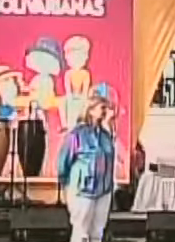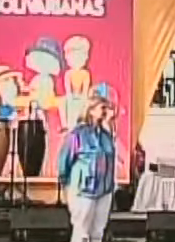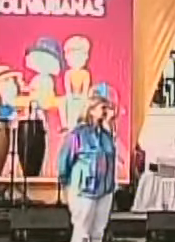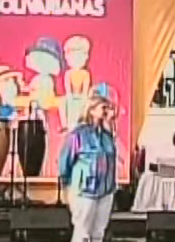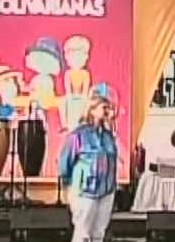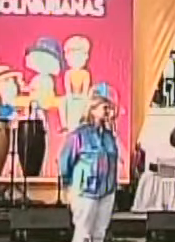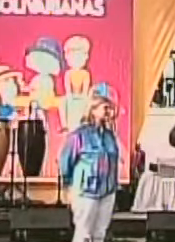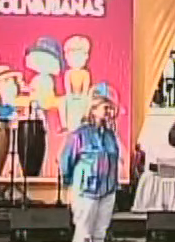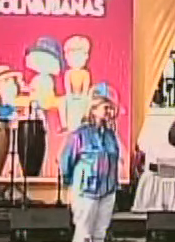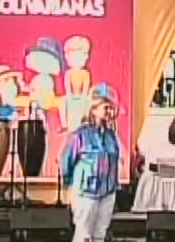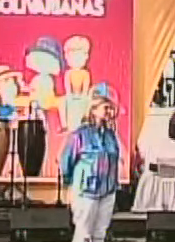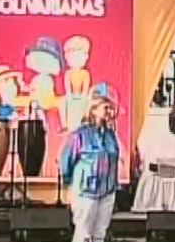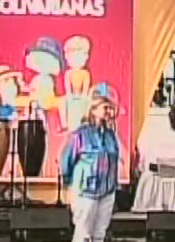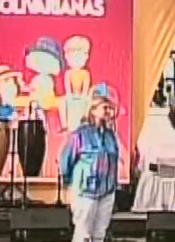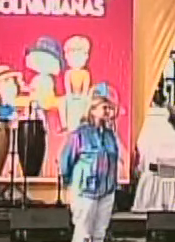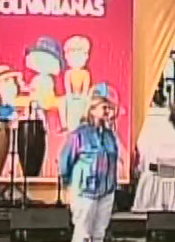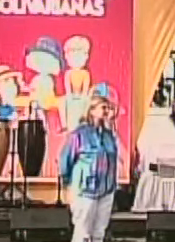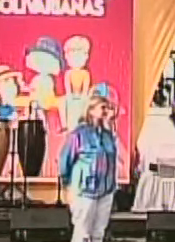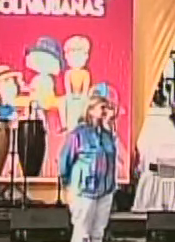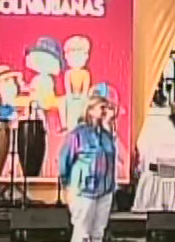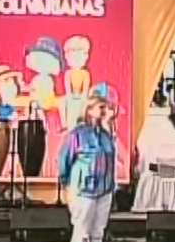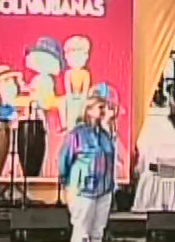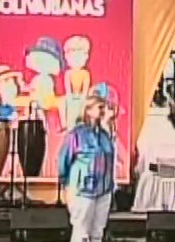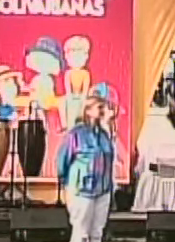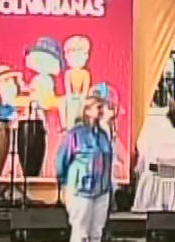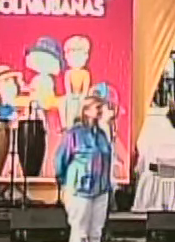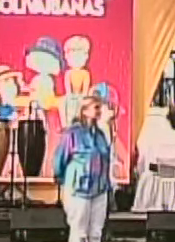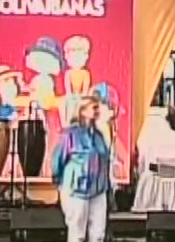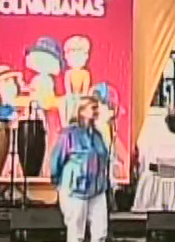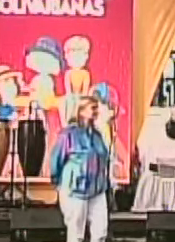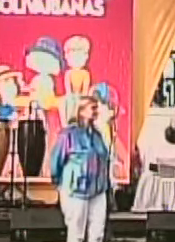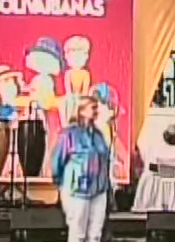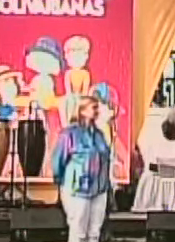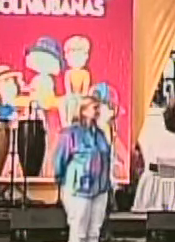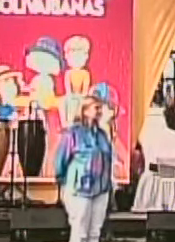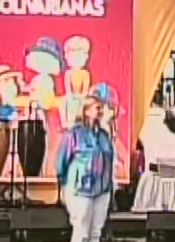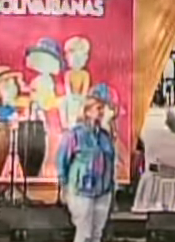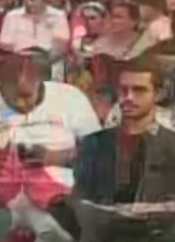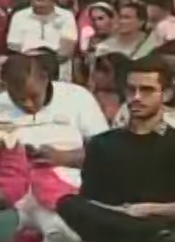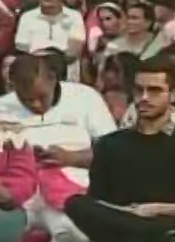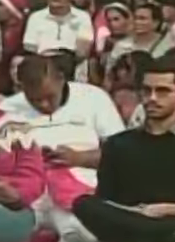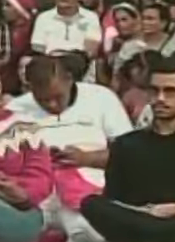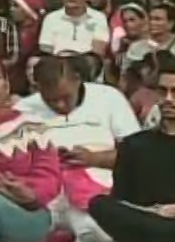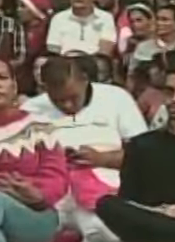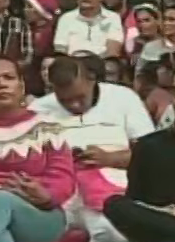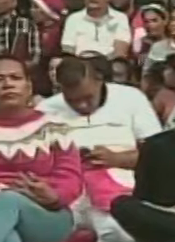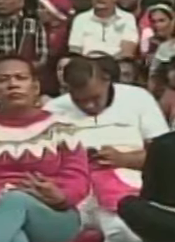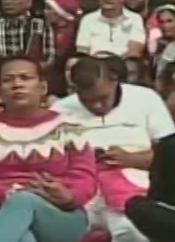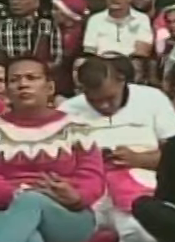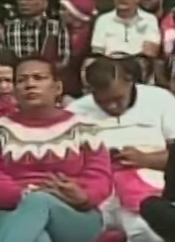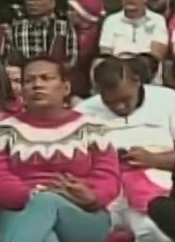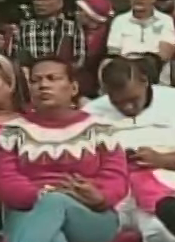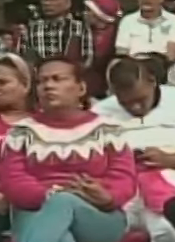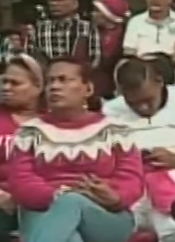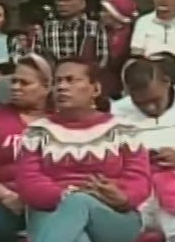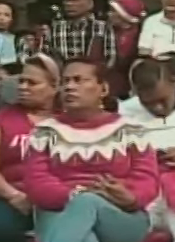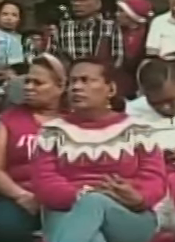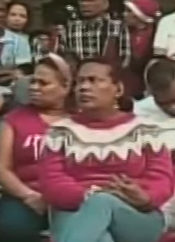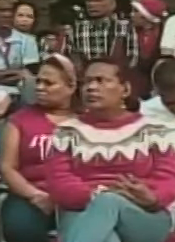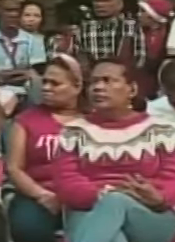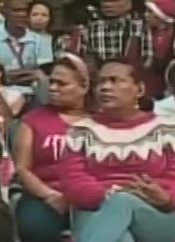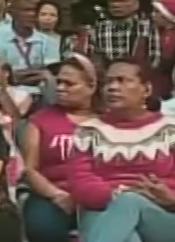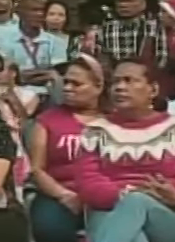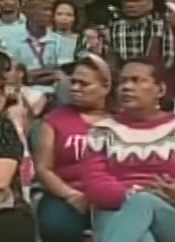mostrar una fortaleza de la revolución cubana en el campo de la cultura, como son las colmenitas, y a